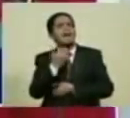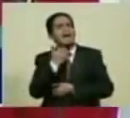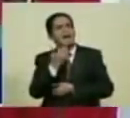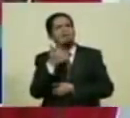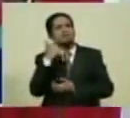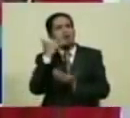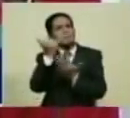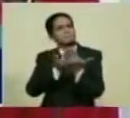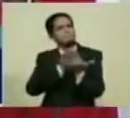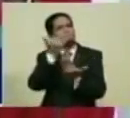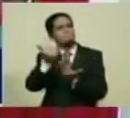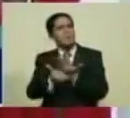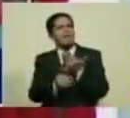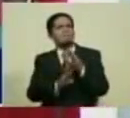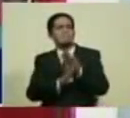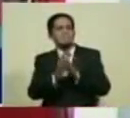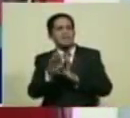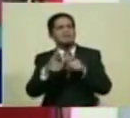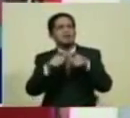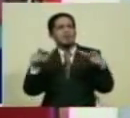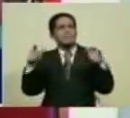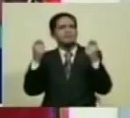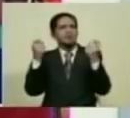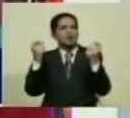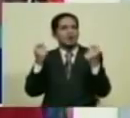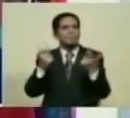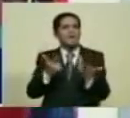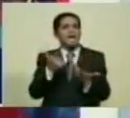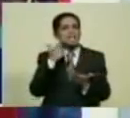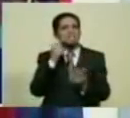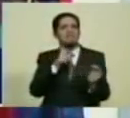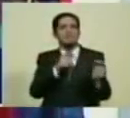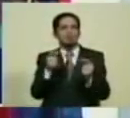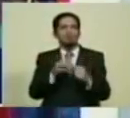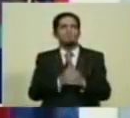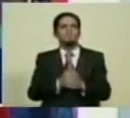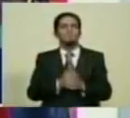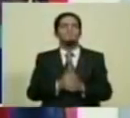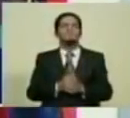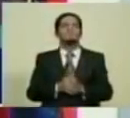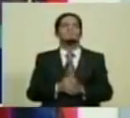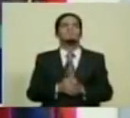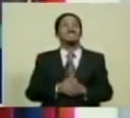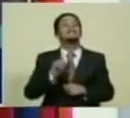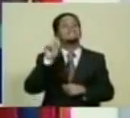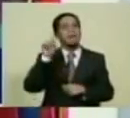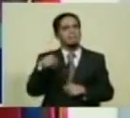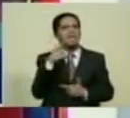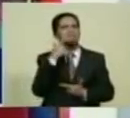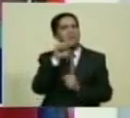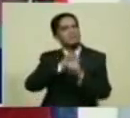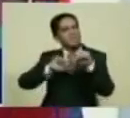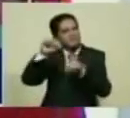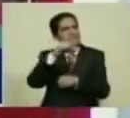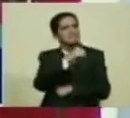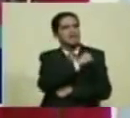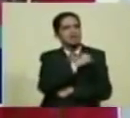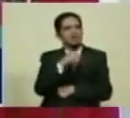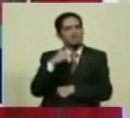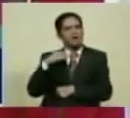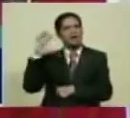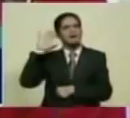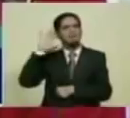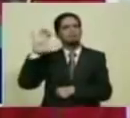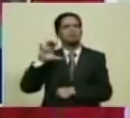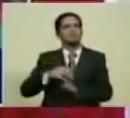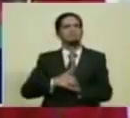el plan de recuperación económica. Fueron parte de estas discusiones y por supuesto nuestra soberanía nacional, primer vicepresidente. Un tema